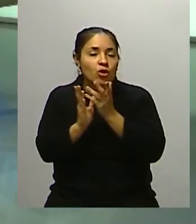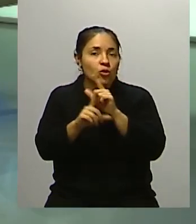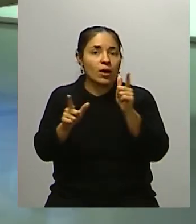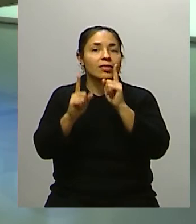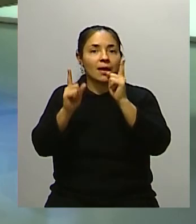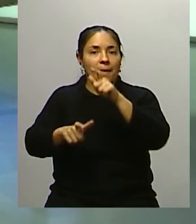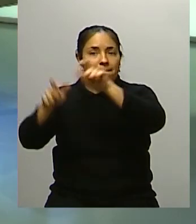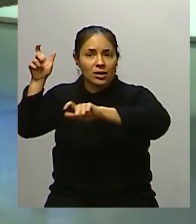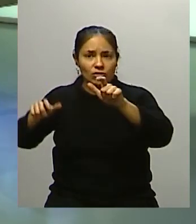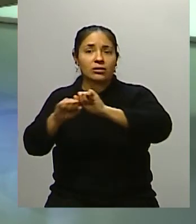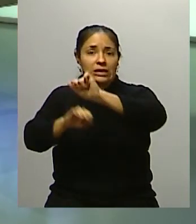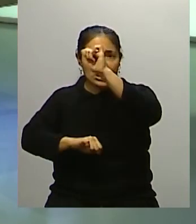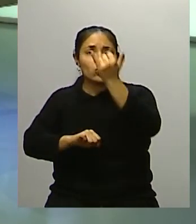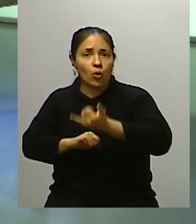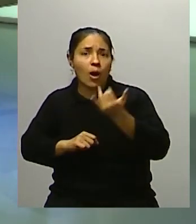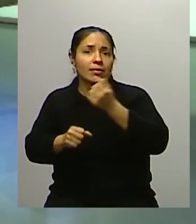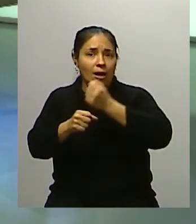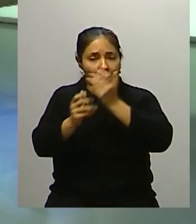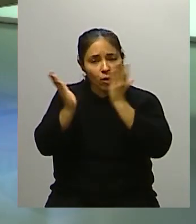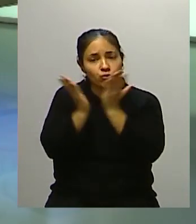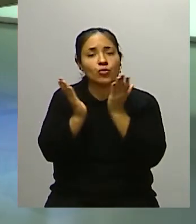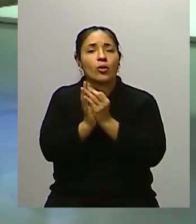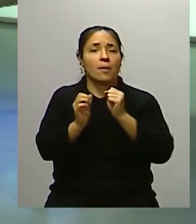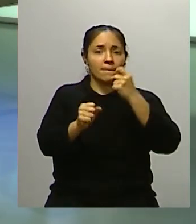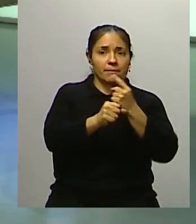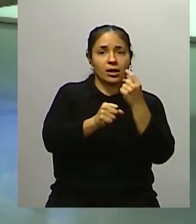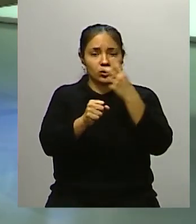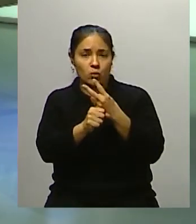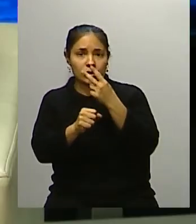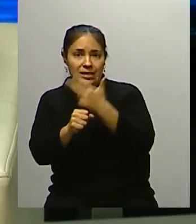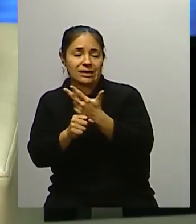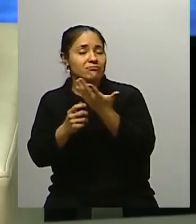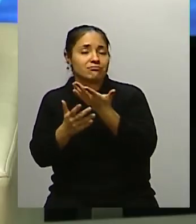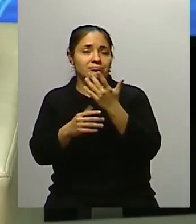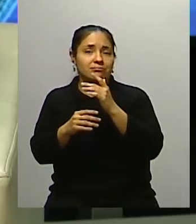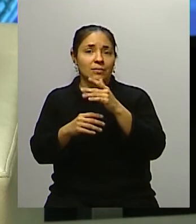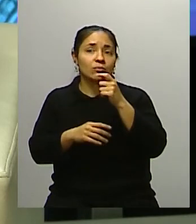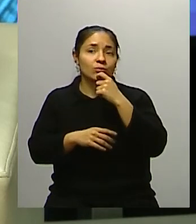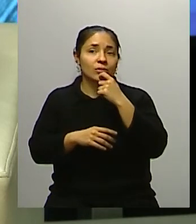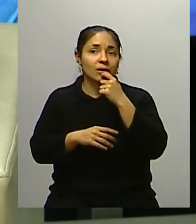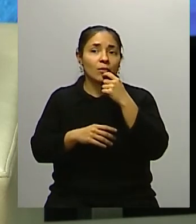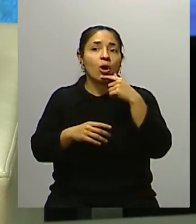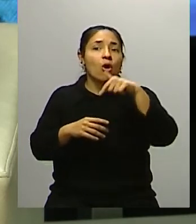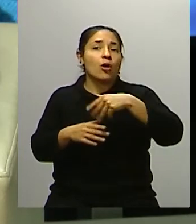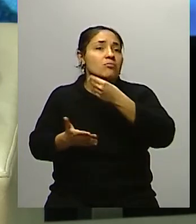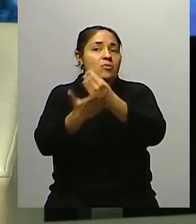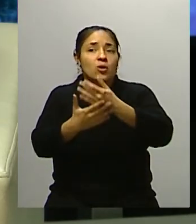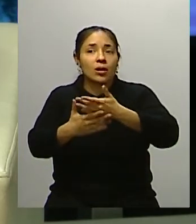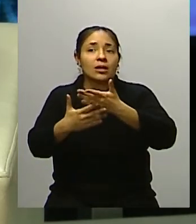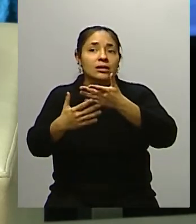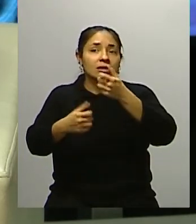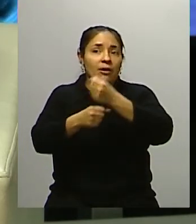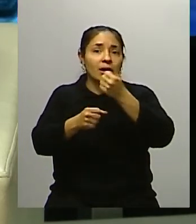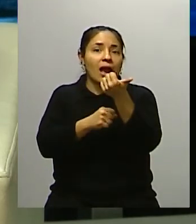de trabajadores que tienen un nivel de estudio secundario, que antes el perito mercantil servía para trabajar en cualquier puesto, hoy por hoy te sirve para trabajar en